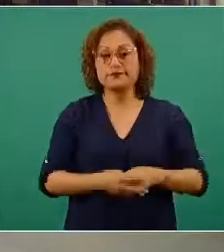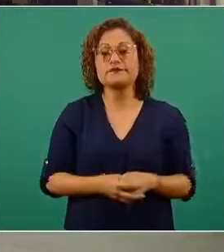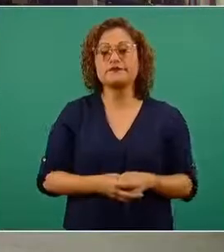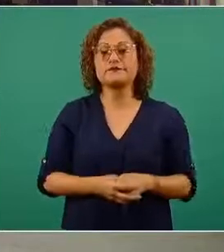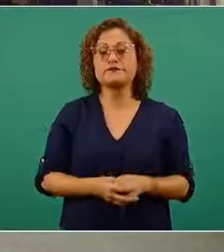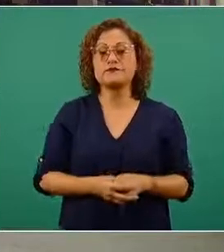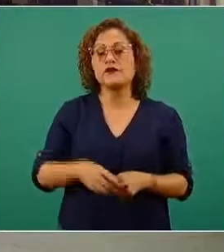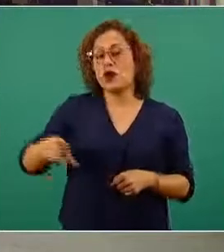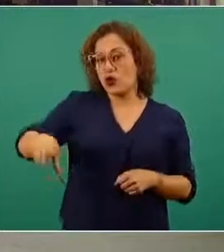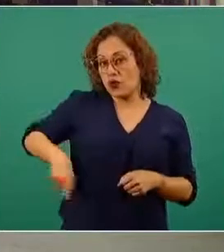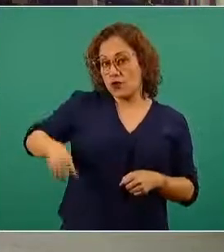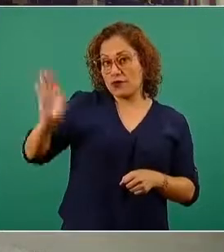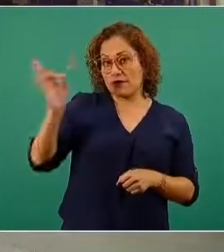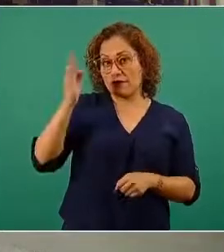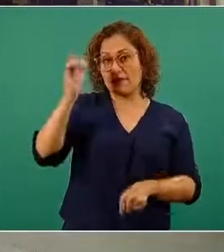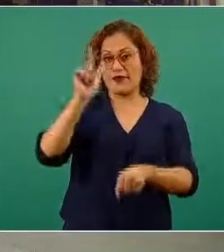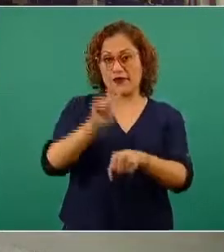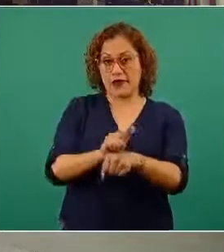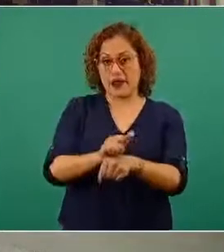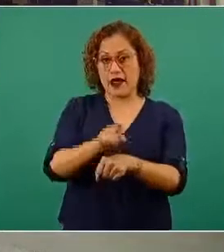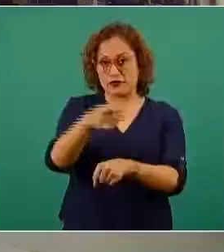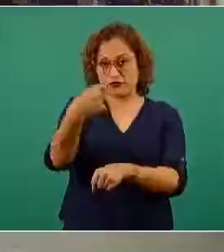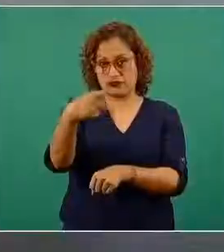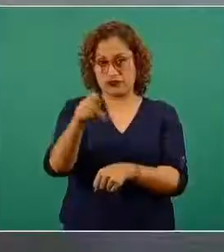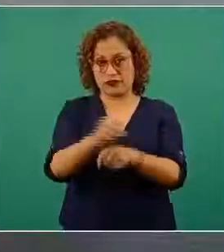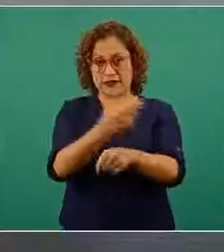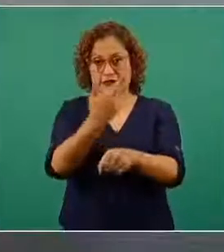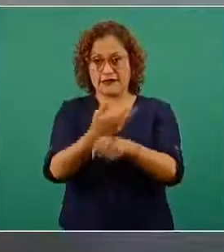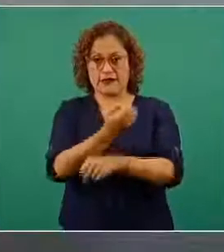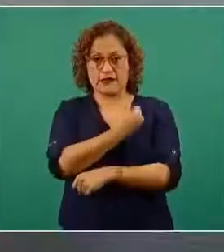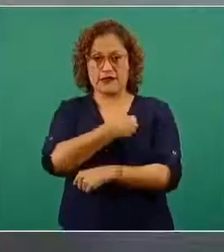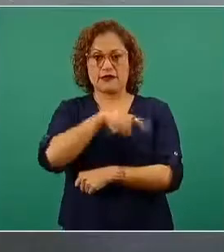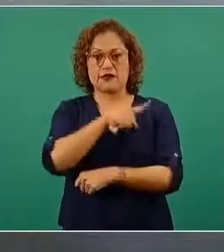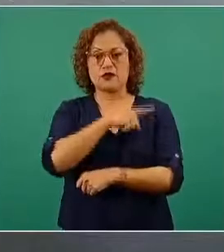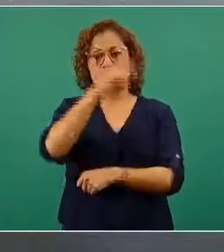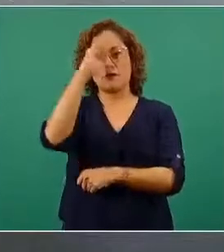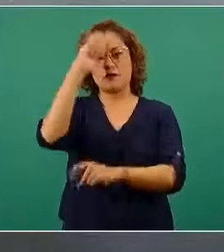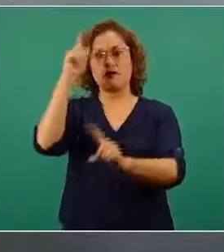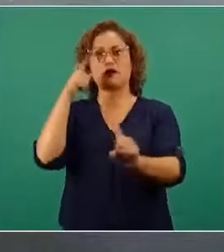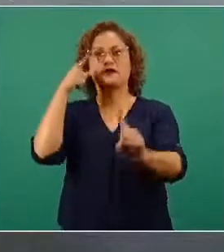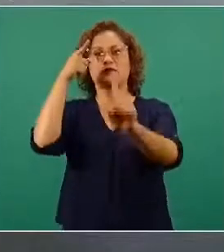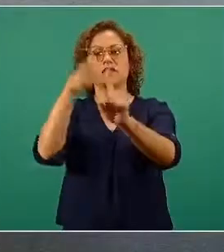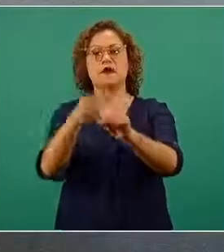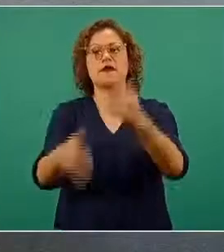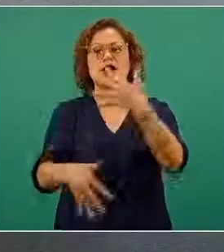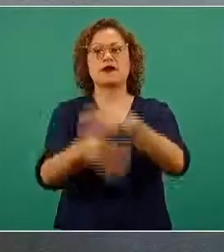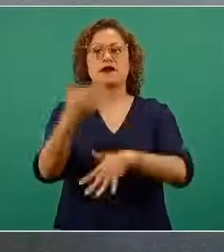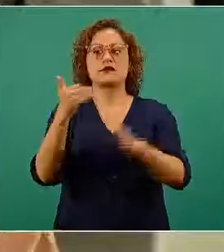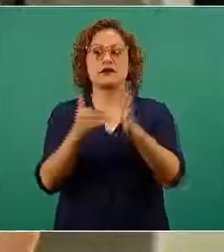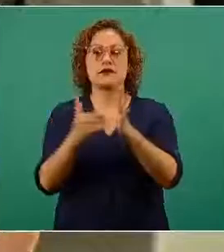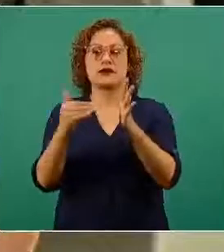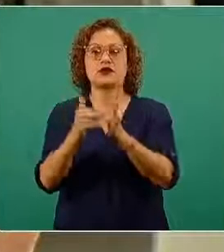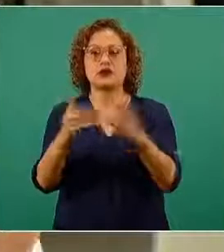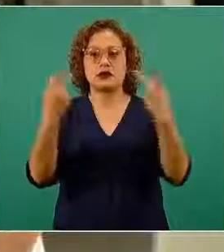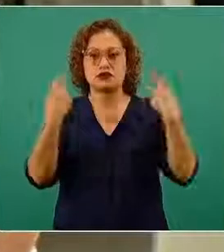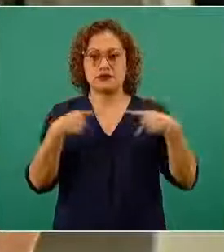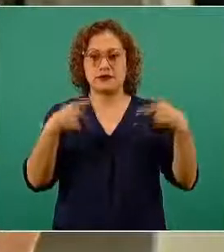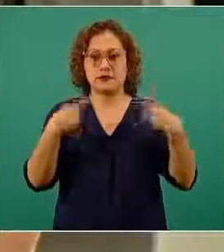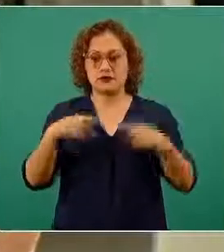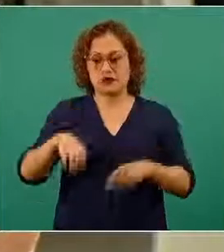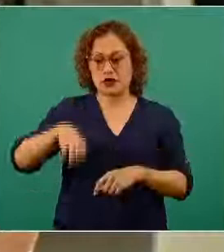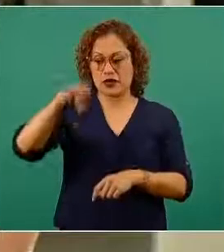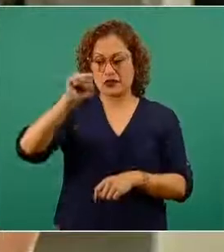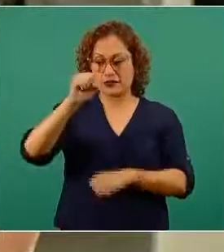objetivo del gobierno federal, sobre todo la Secretaría de Salud, era vacunar a más de 15 millones de personas mayores de 60 años. Hasta hace